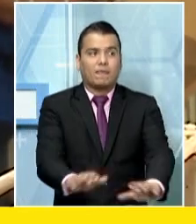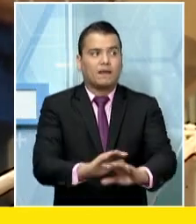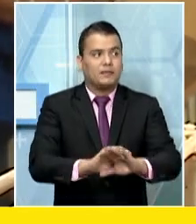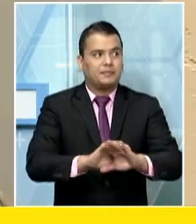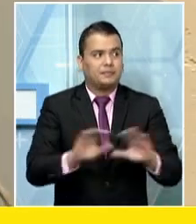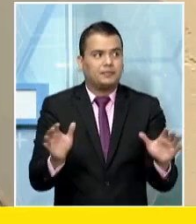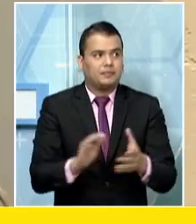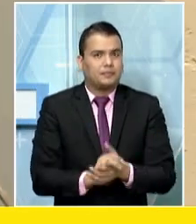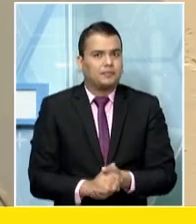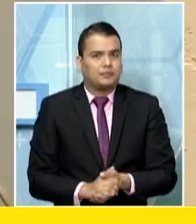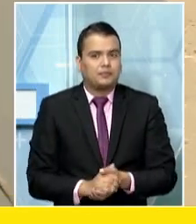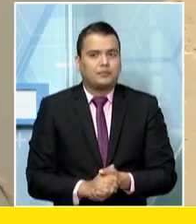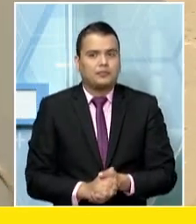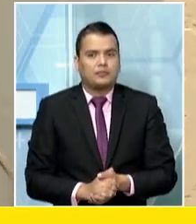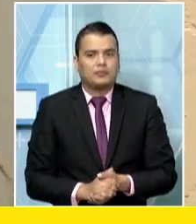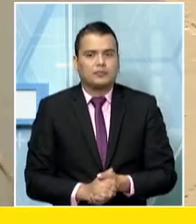sobre